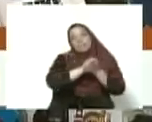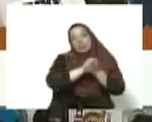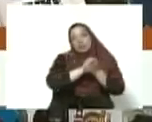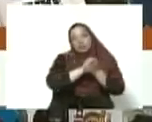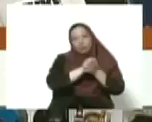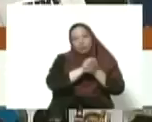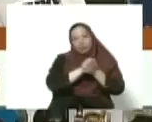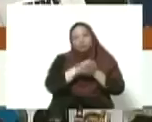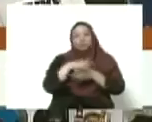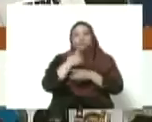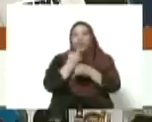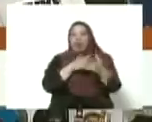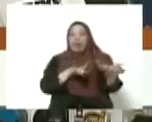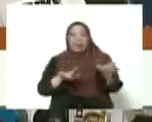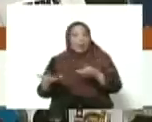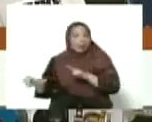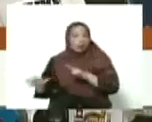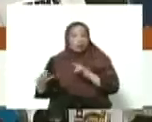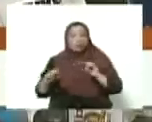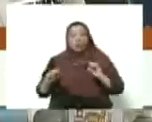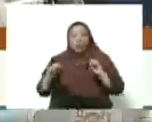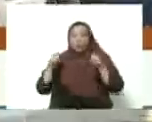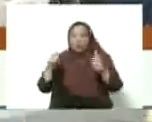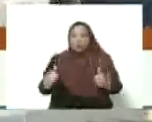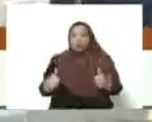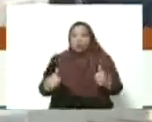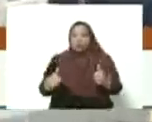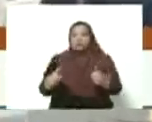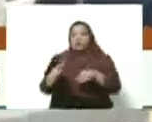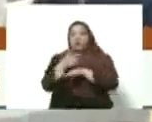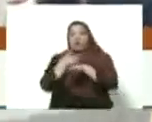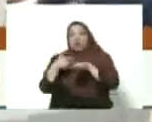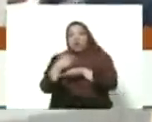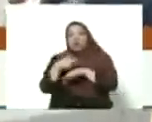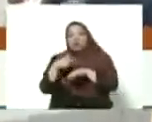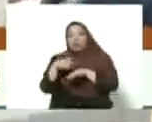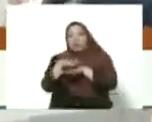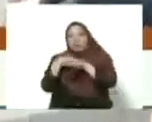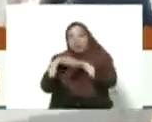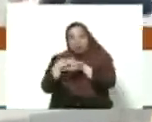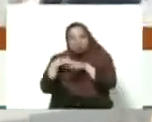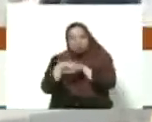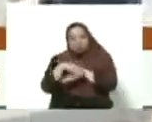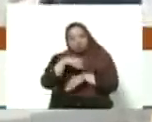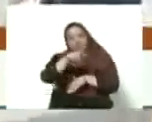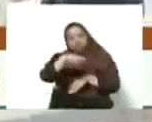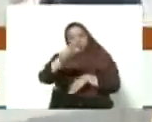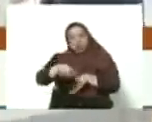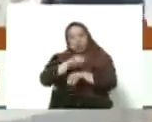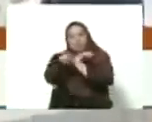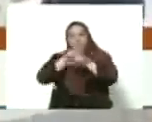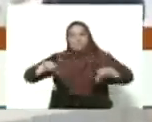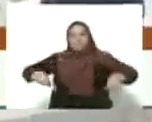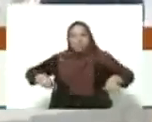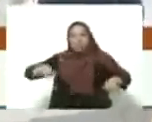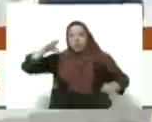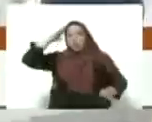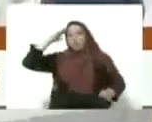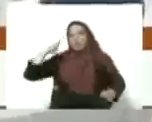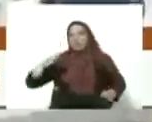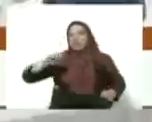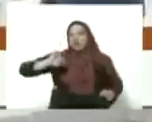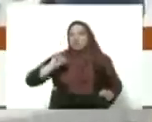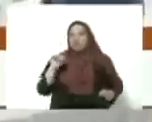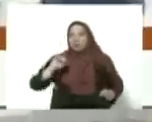estamos, listos para que esta actividad, camarada gobernador, ministros, fuerzas militares, fuerzas